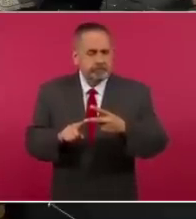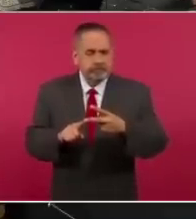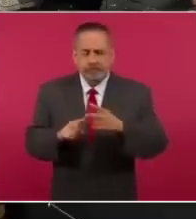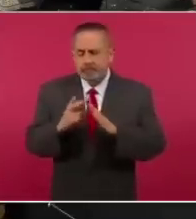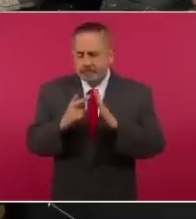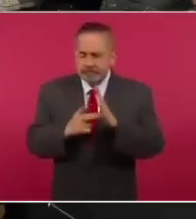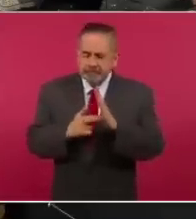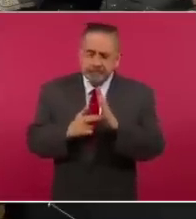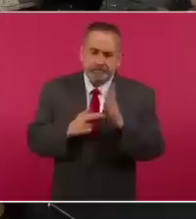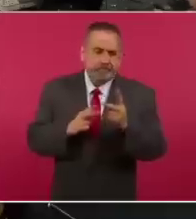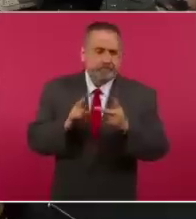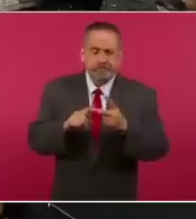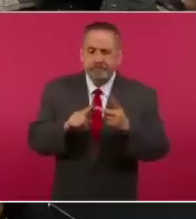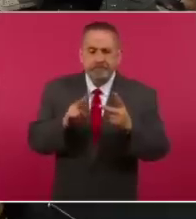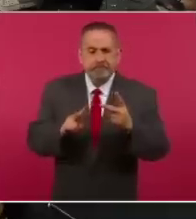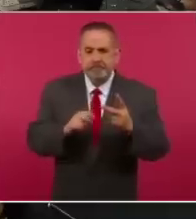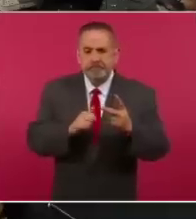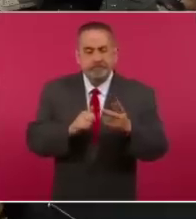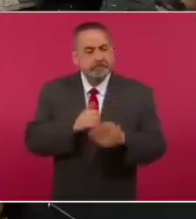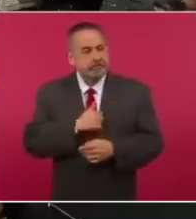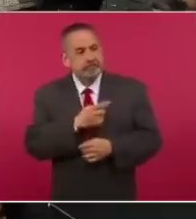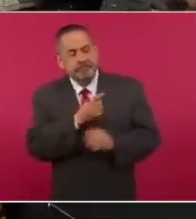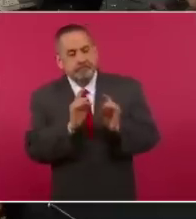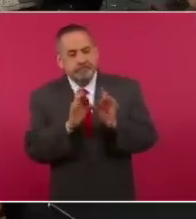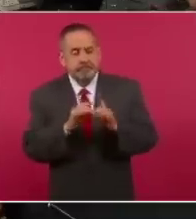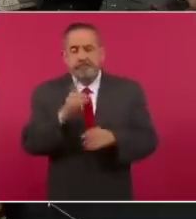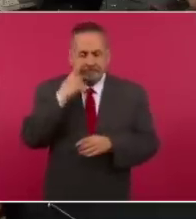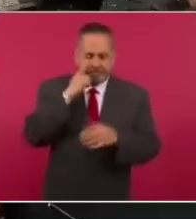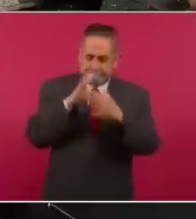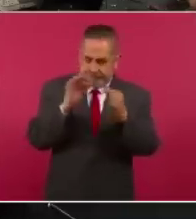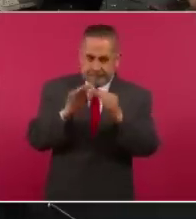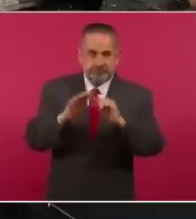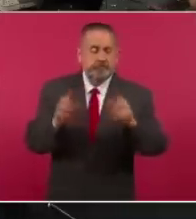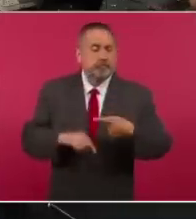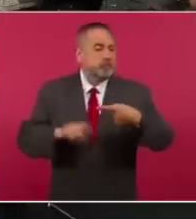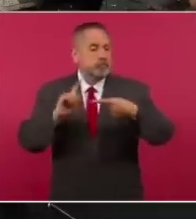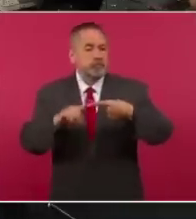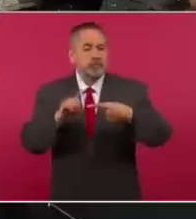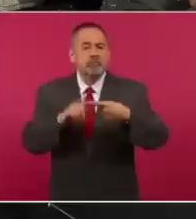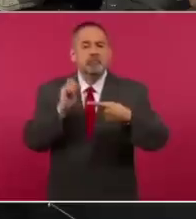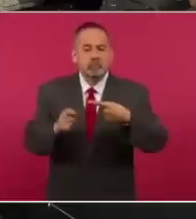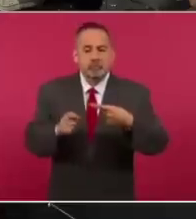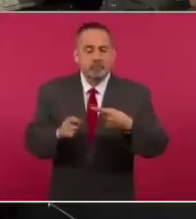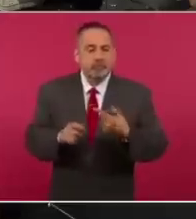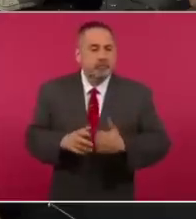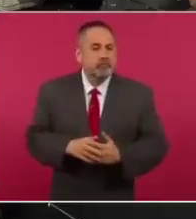lamentables y oportunistas. Una, lo que tiene que ver con el